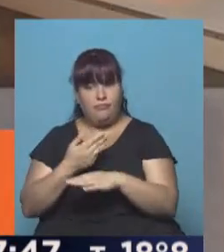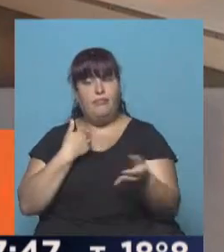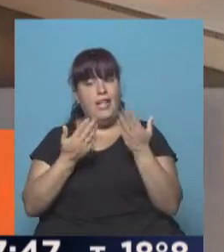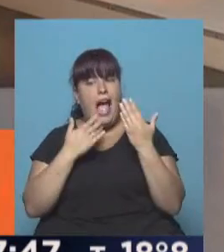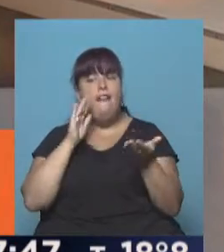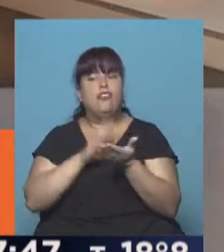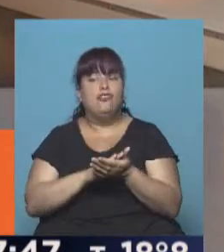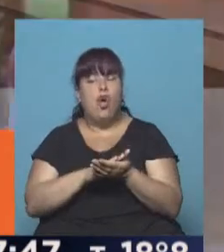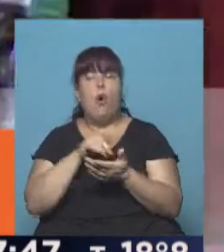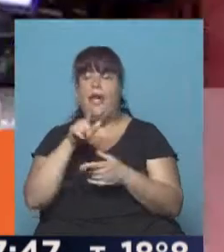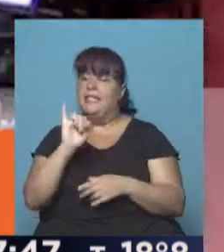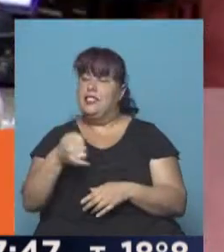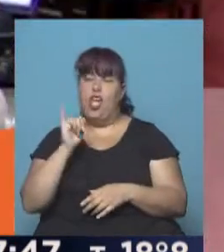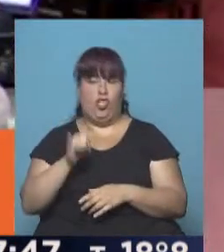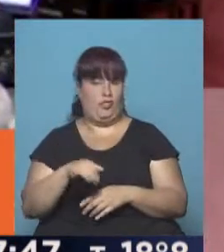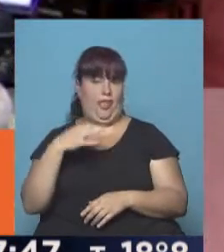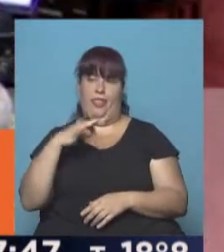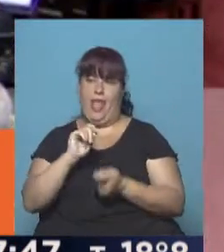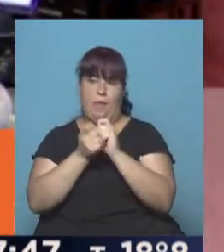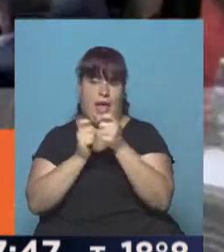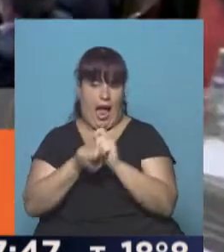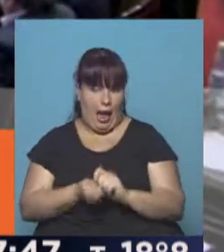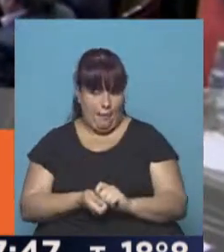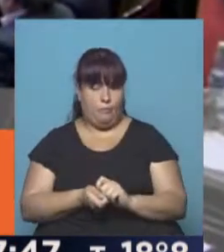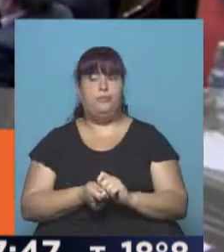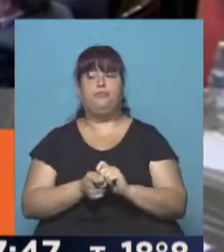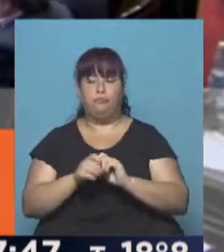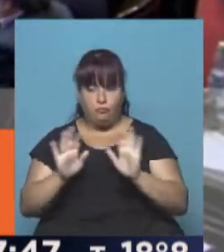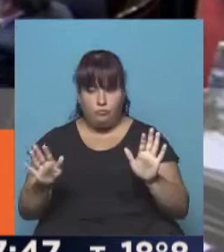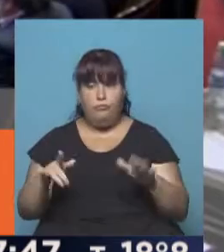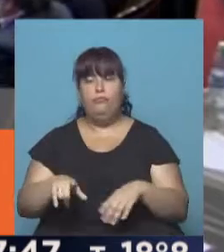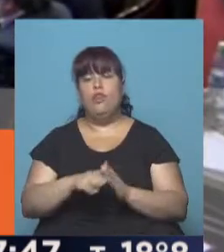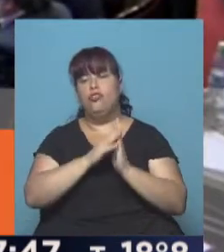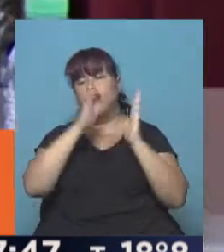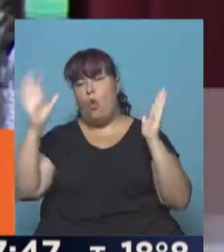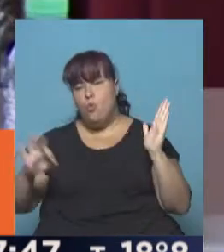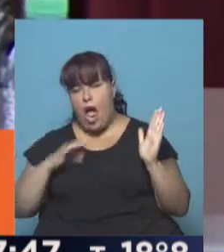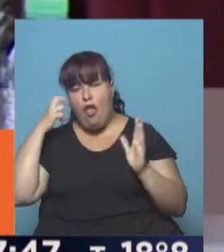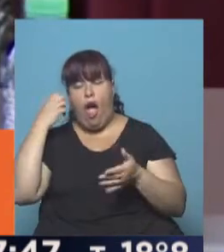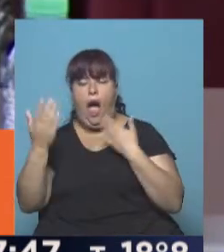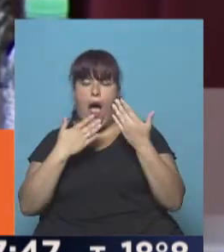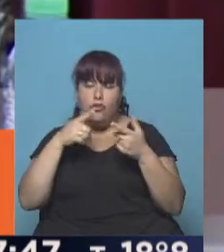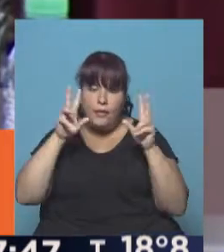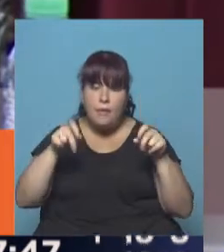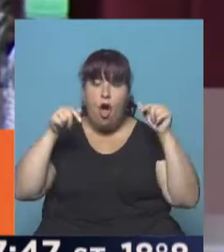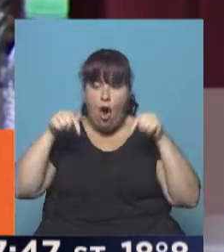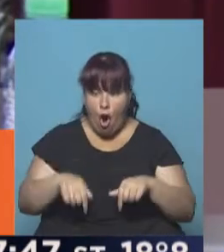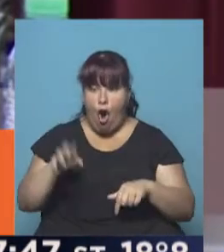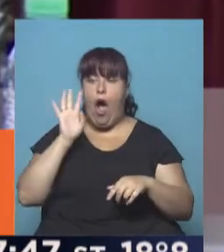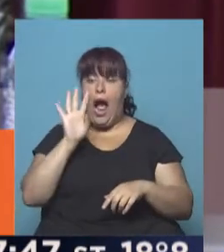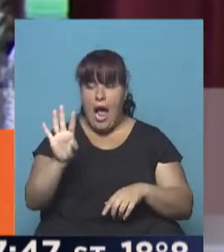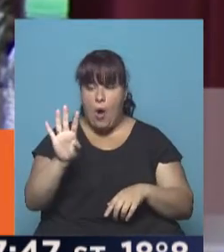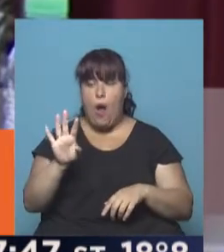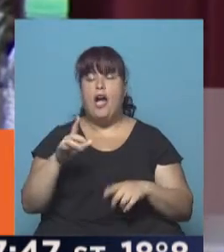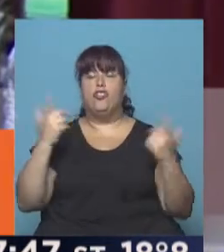hablaron que era necesaria la modificación. Bueno, se habló durante todo este año parlamentario y hoy, a partir de las 4 de la